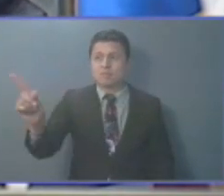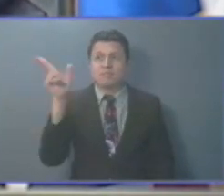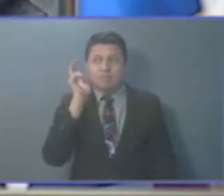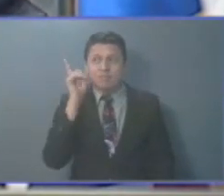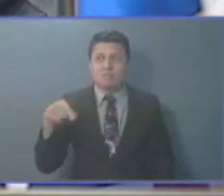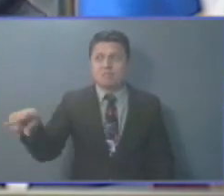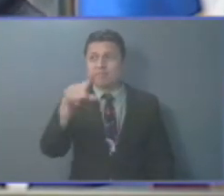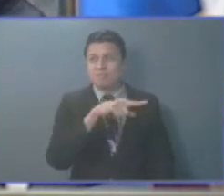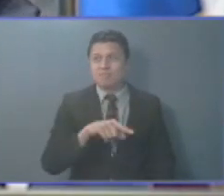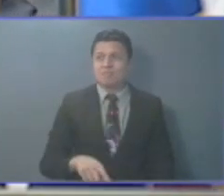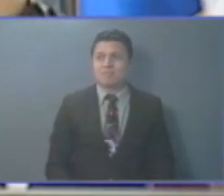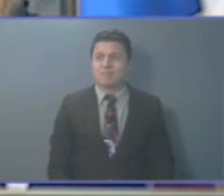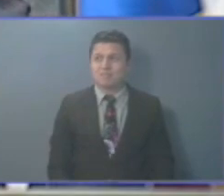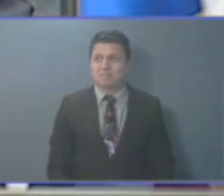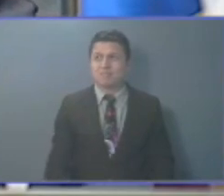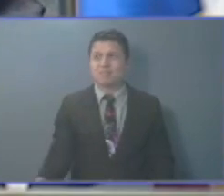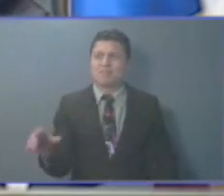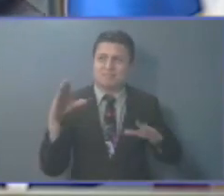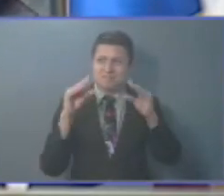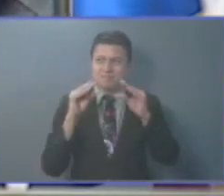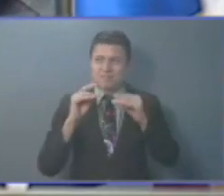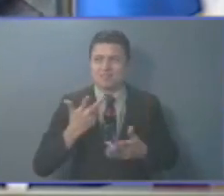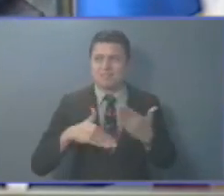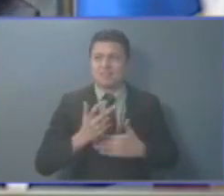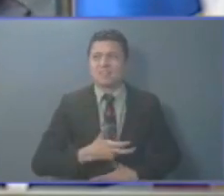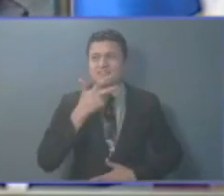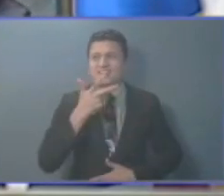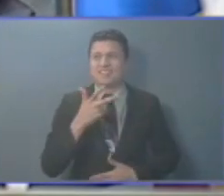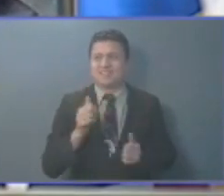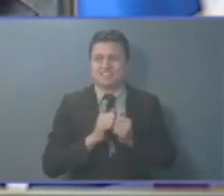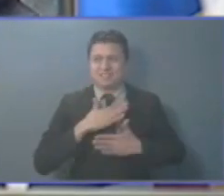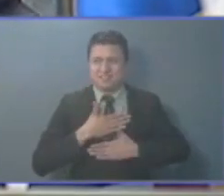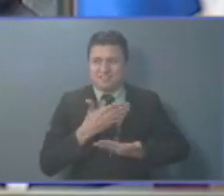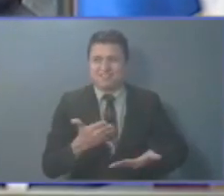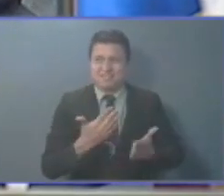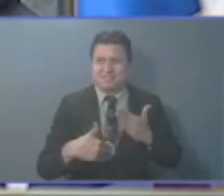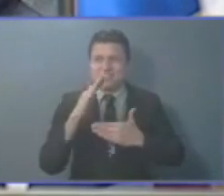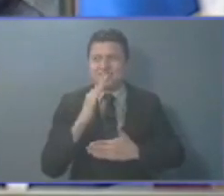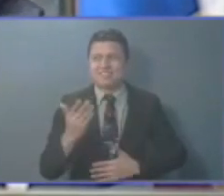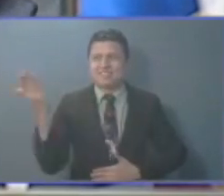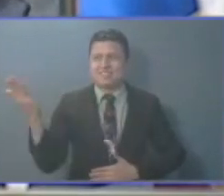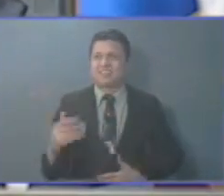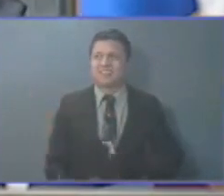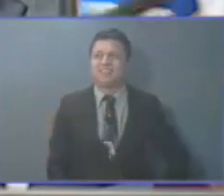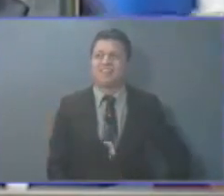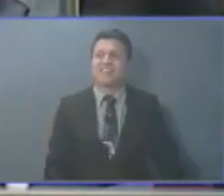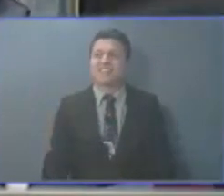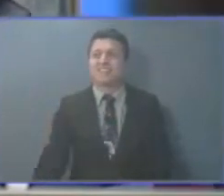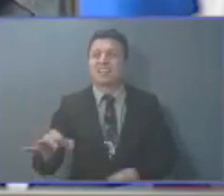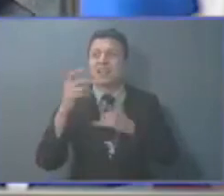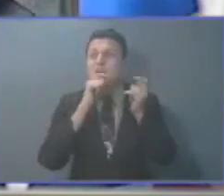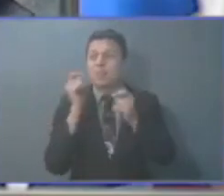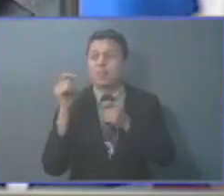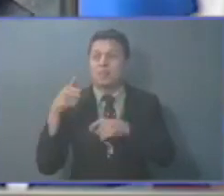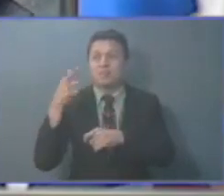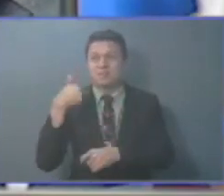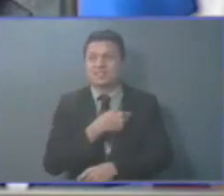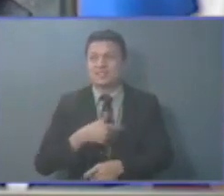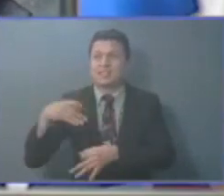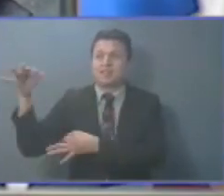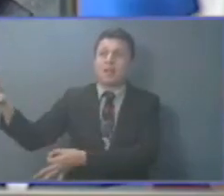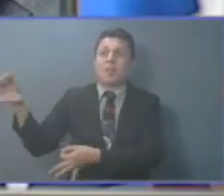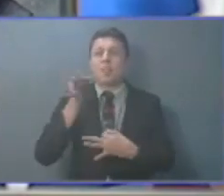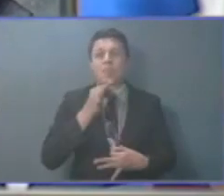ustedes? Vamos a hablar más fuerte. Con todo gusto. Decía que es una carta enviada del presidente